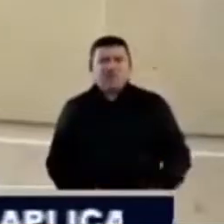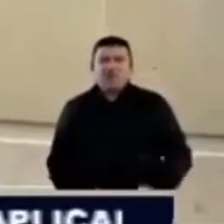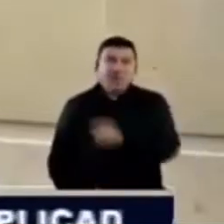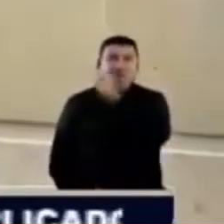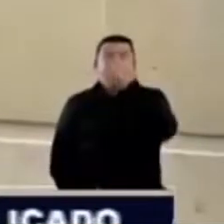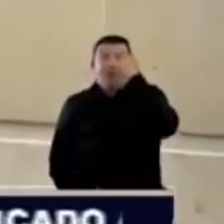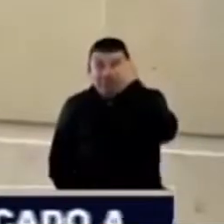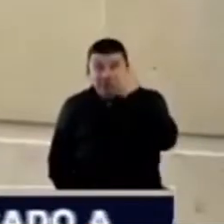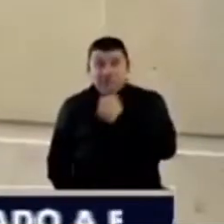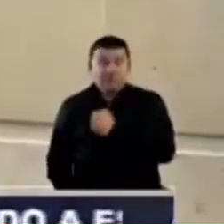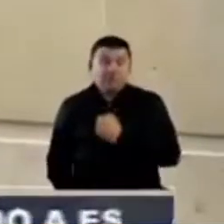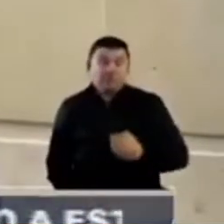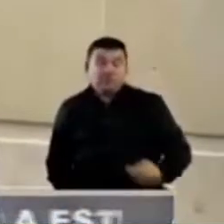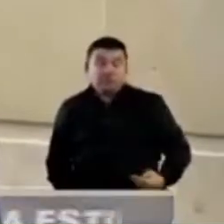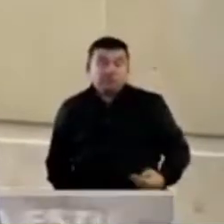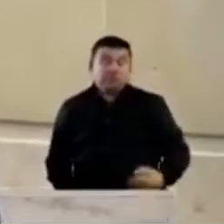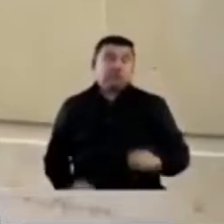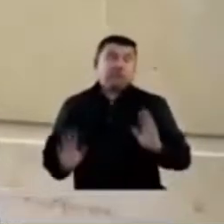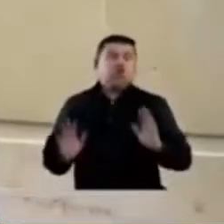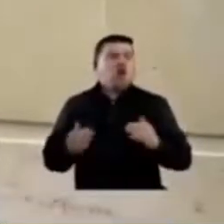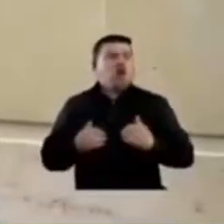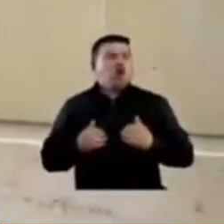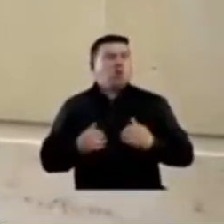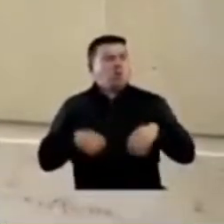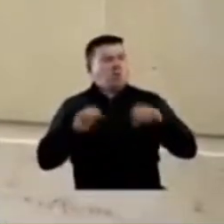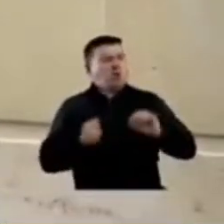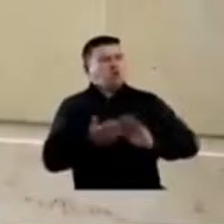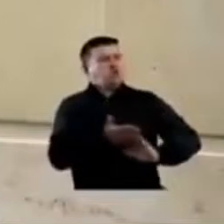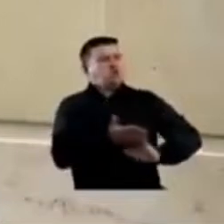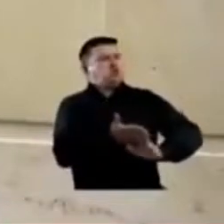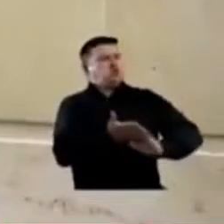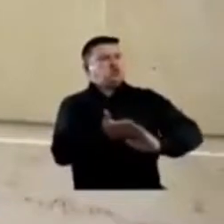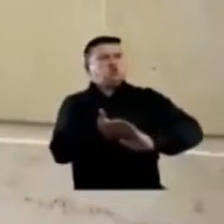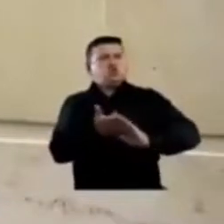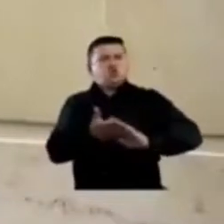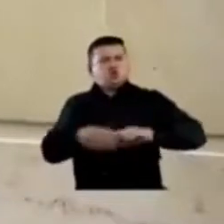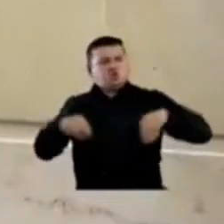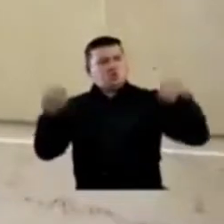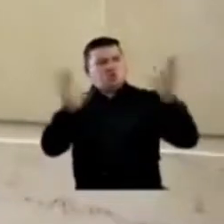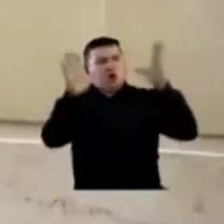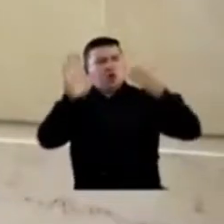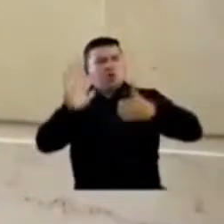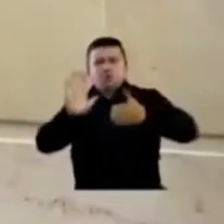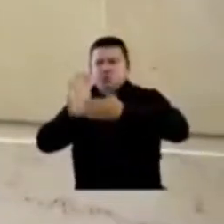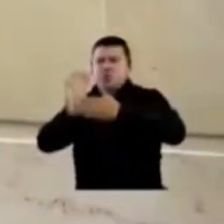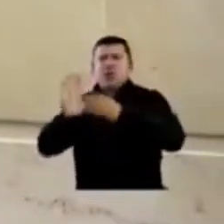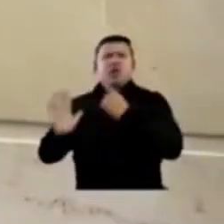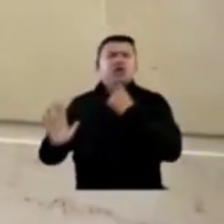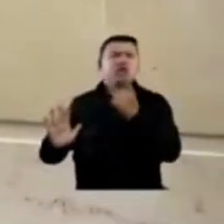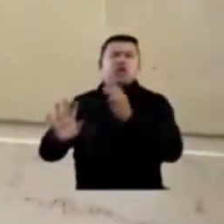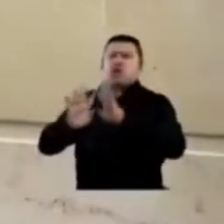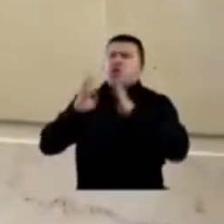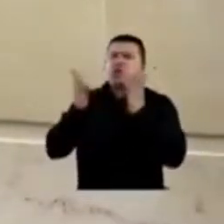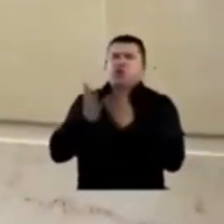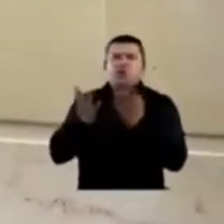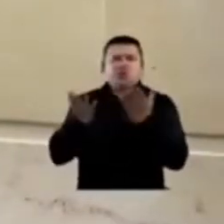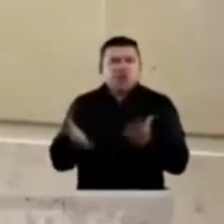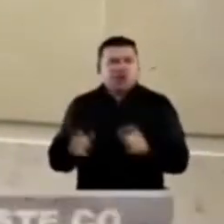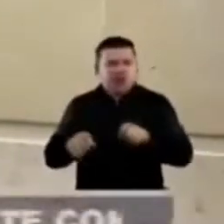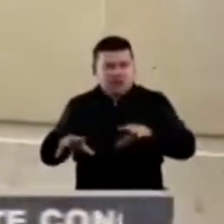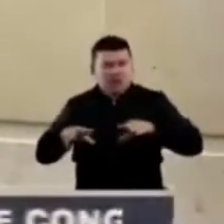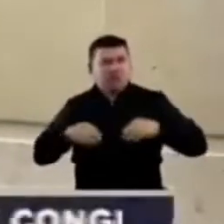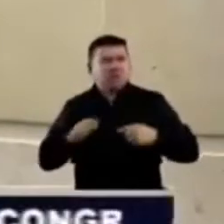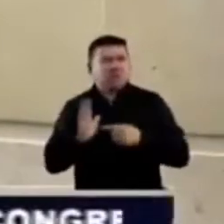¿Pensó usted que tenía la fórmula mágica para decirle al Congreso lo que tiene que